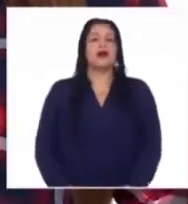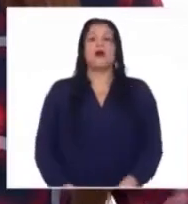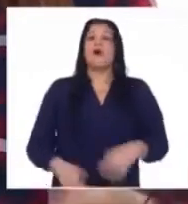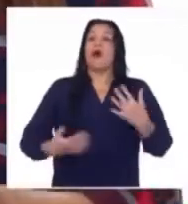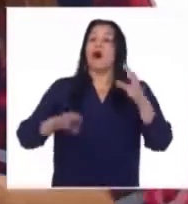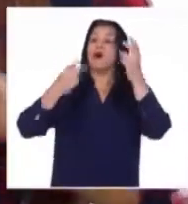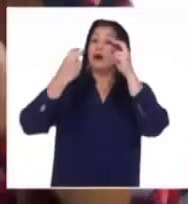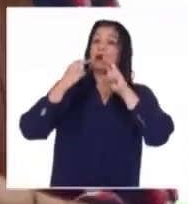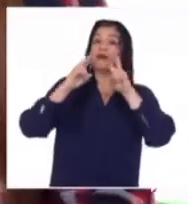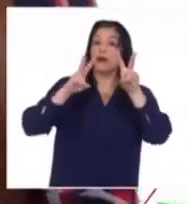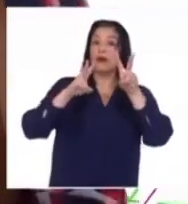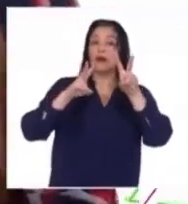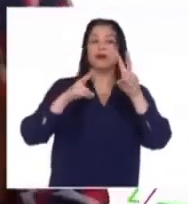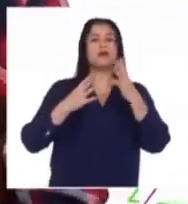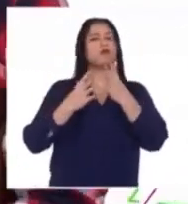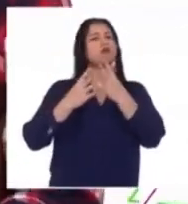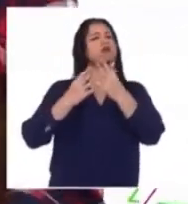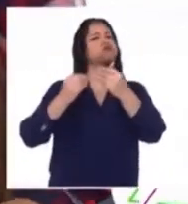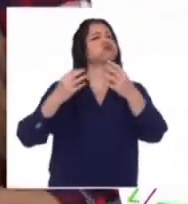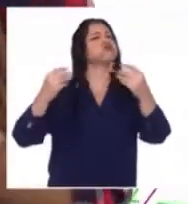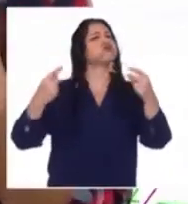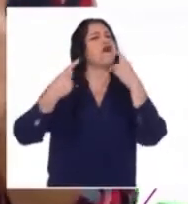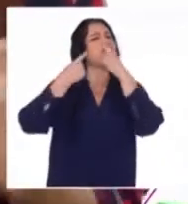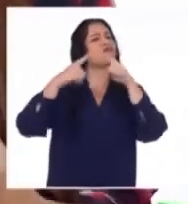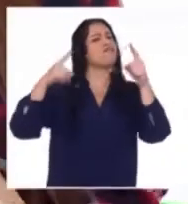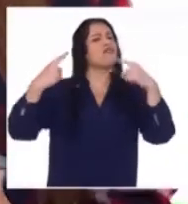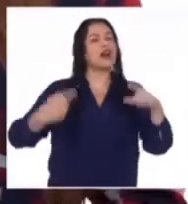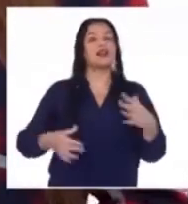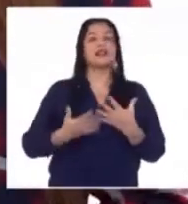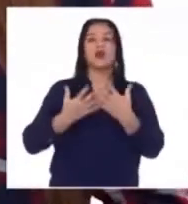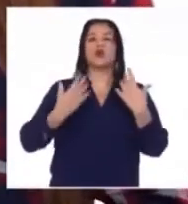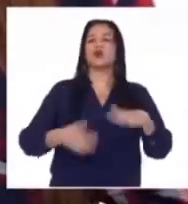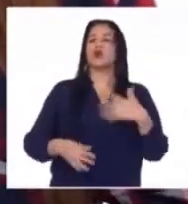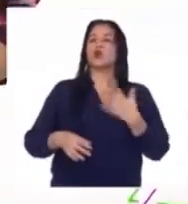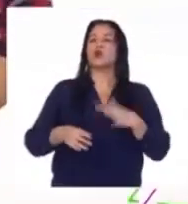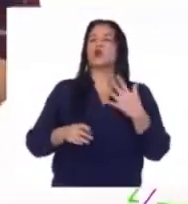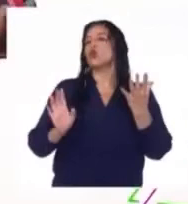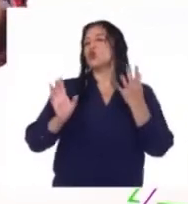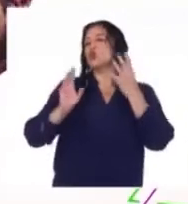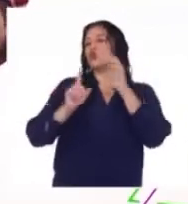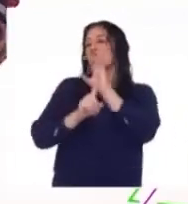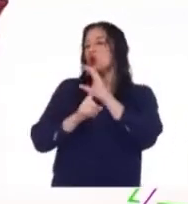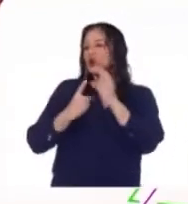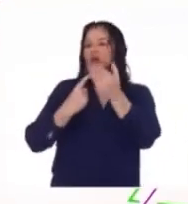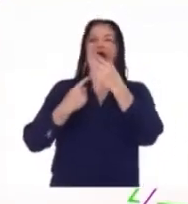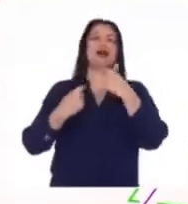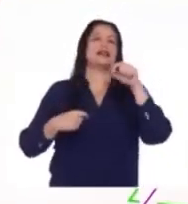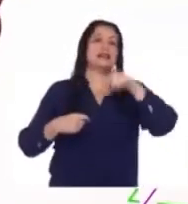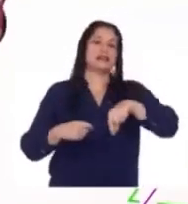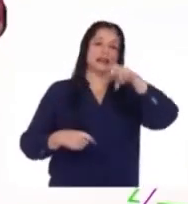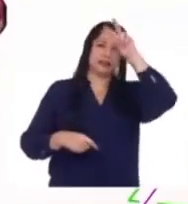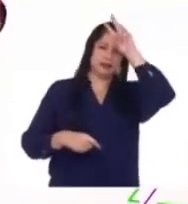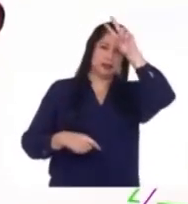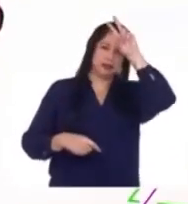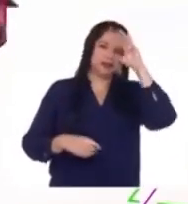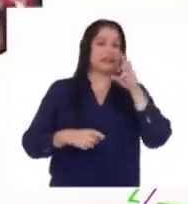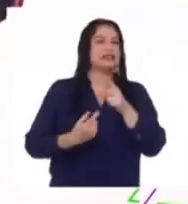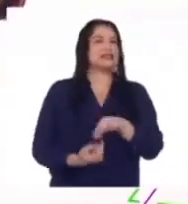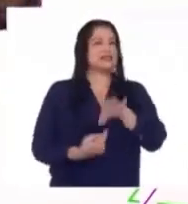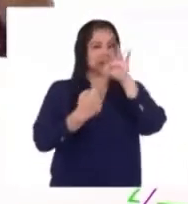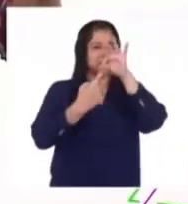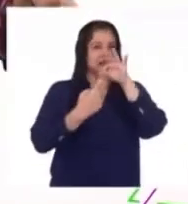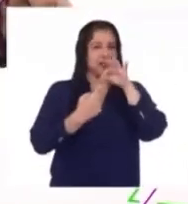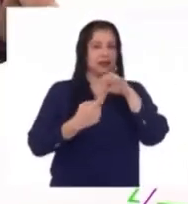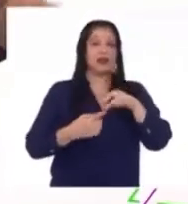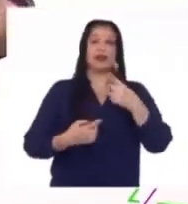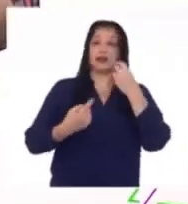Como ven, tenemos muchas riquezas que nos hacen ser un país muy especial. Si bien es cierto, nuestra pluriculturalidad es